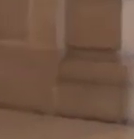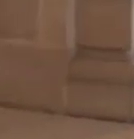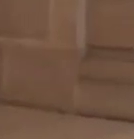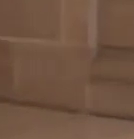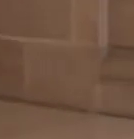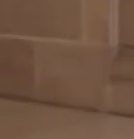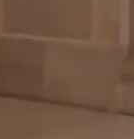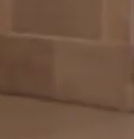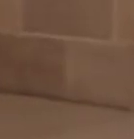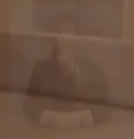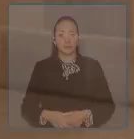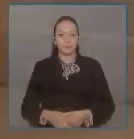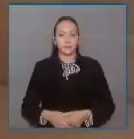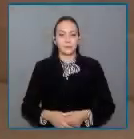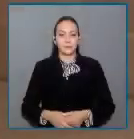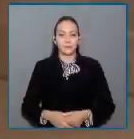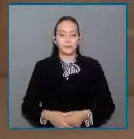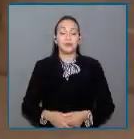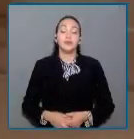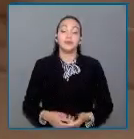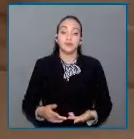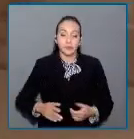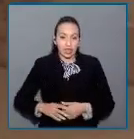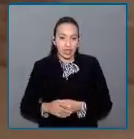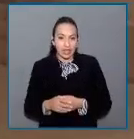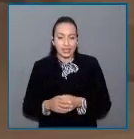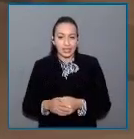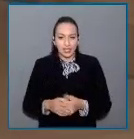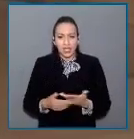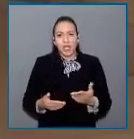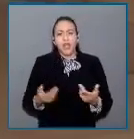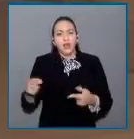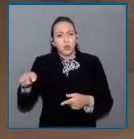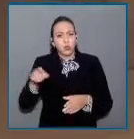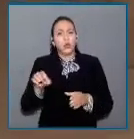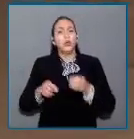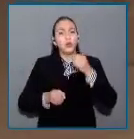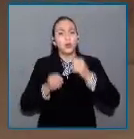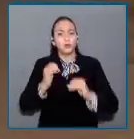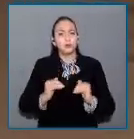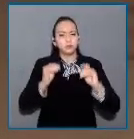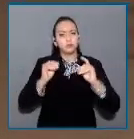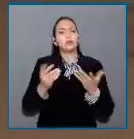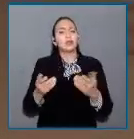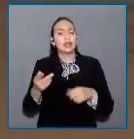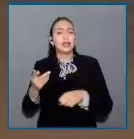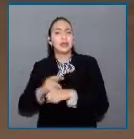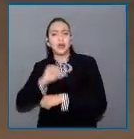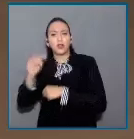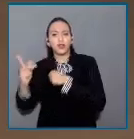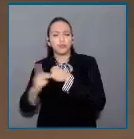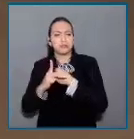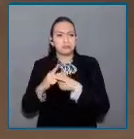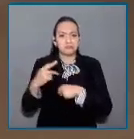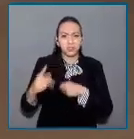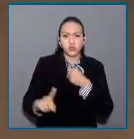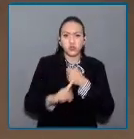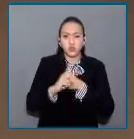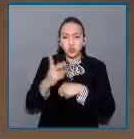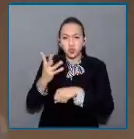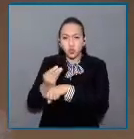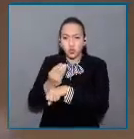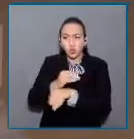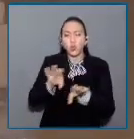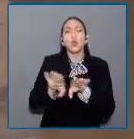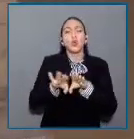¿Cómo funcionan? Y sobre todo, ¿cómo resuelven las cortes y los tribunales en otros países? Los invito a consultar el reporte sobre la